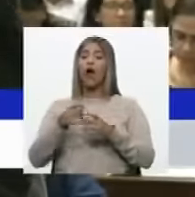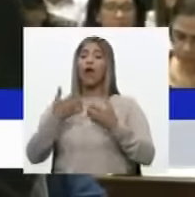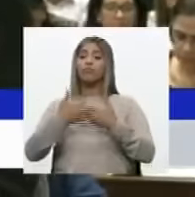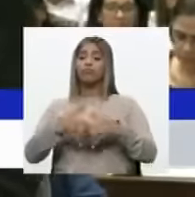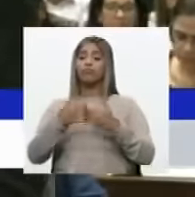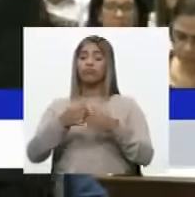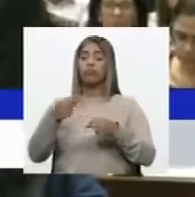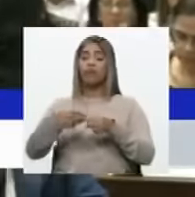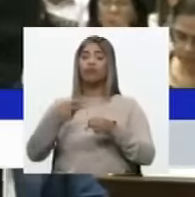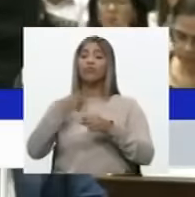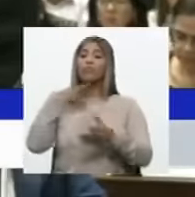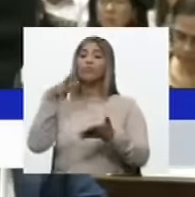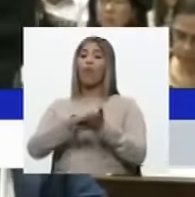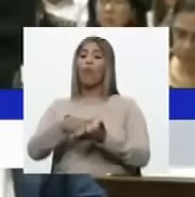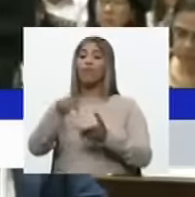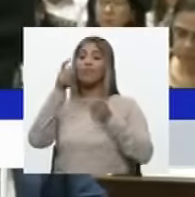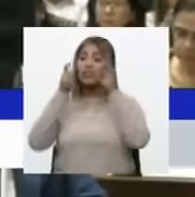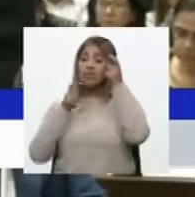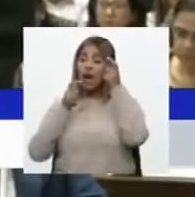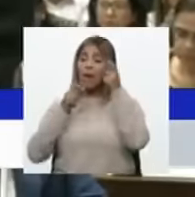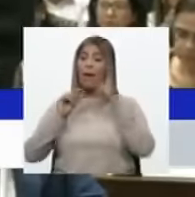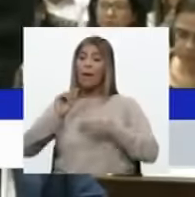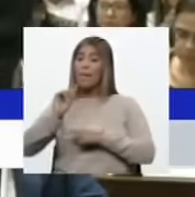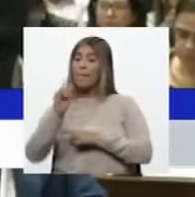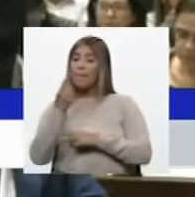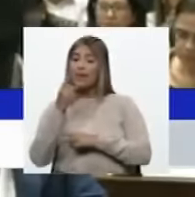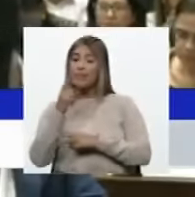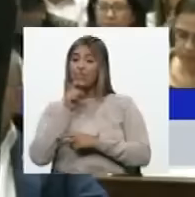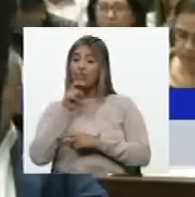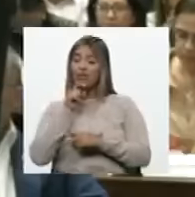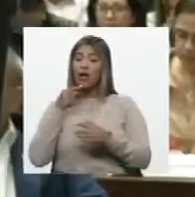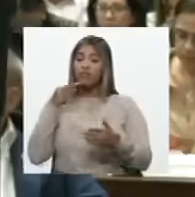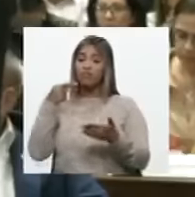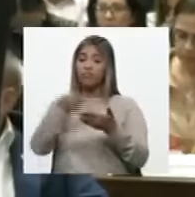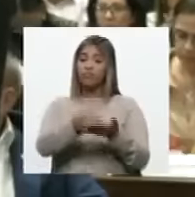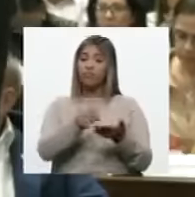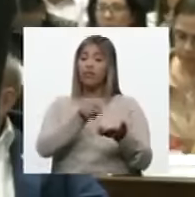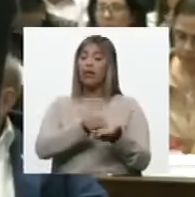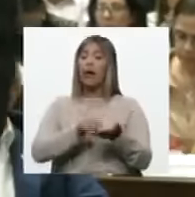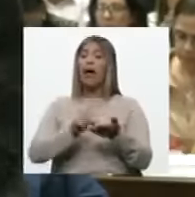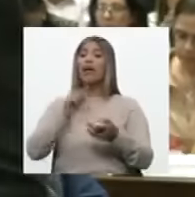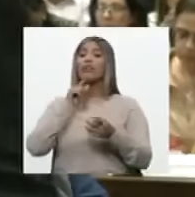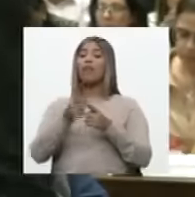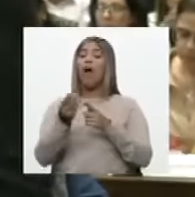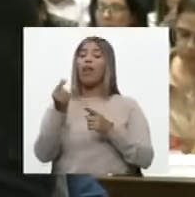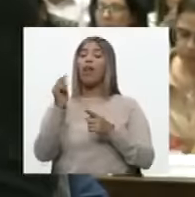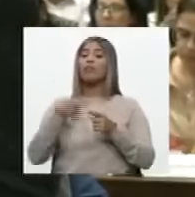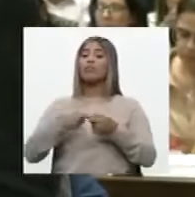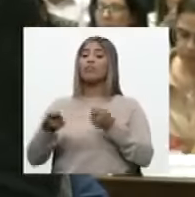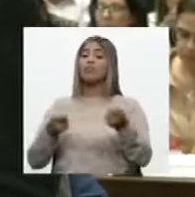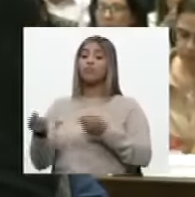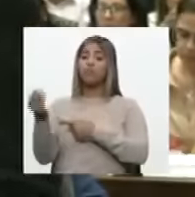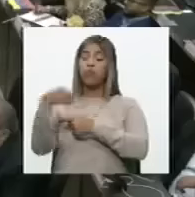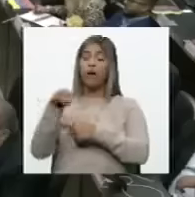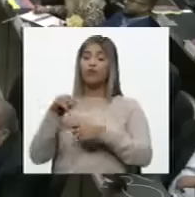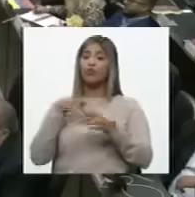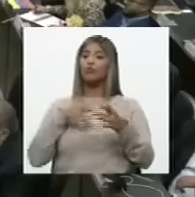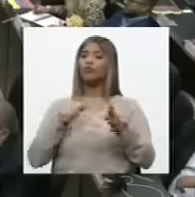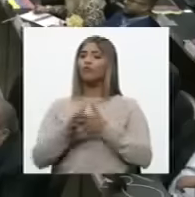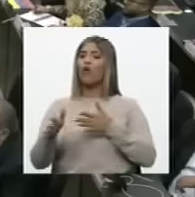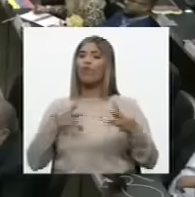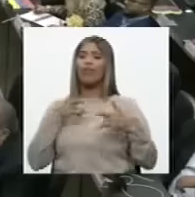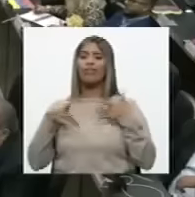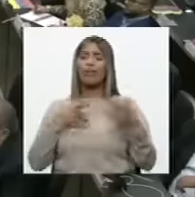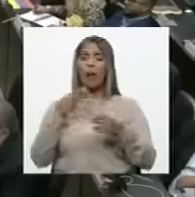aprobada por Chávez. Es Medina Angarita el que primero establece el impuesto sobre la renta, sobre las actividades del petróleo. Es